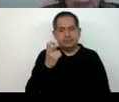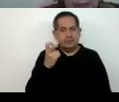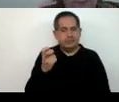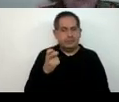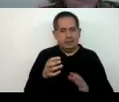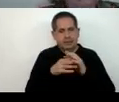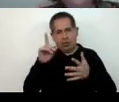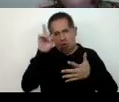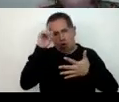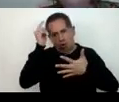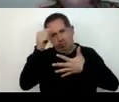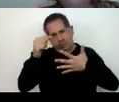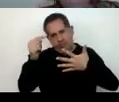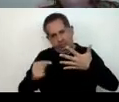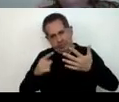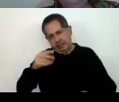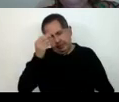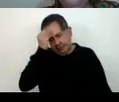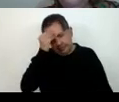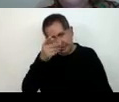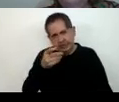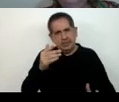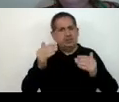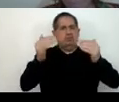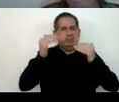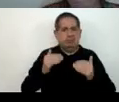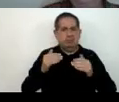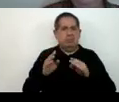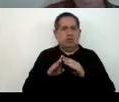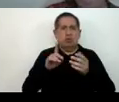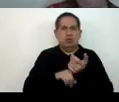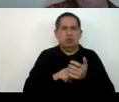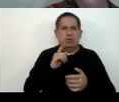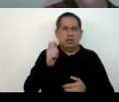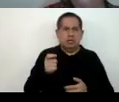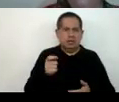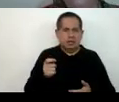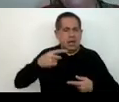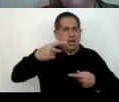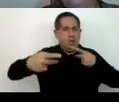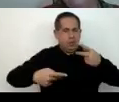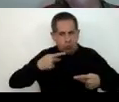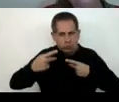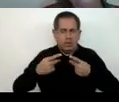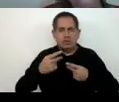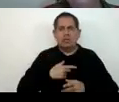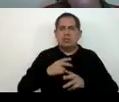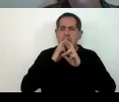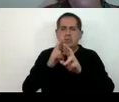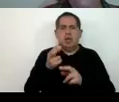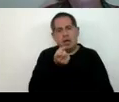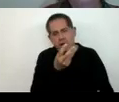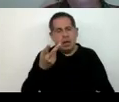esta reflexión pasamos a la parte de preguntas de las personas que